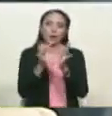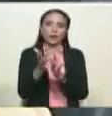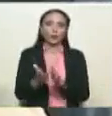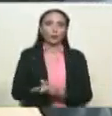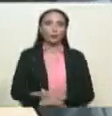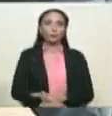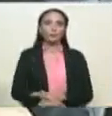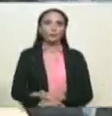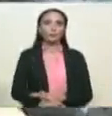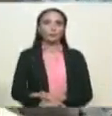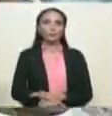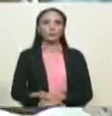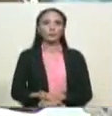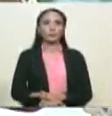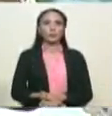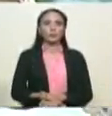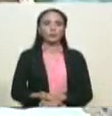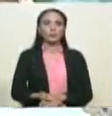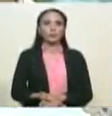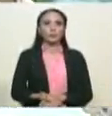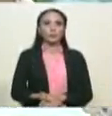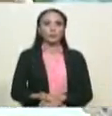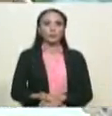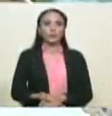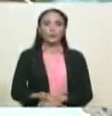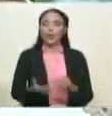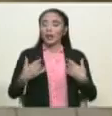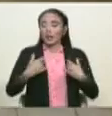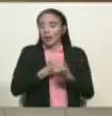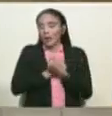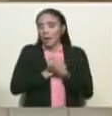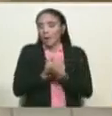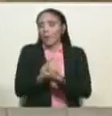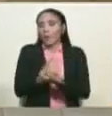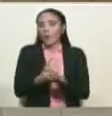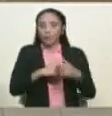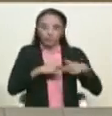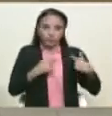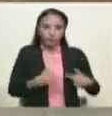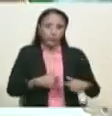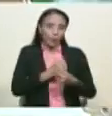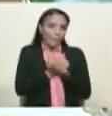Cristianos de Cristo. Aquí llevamos a Cristo en nuestro corazón.